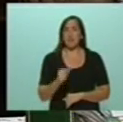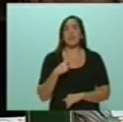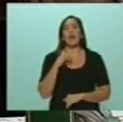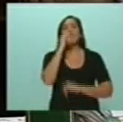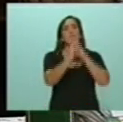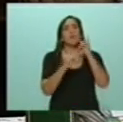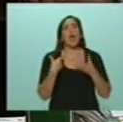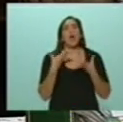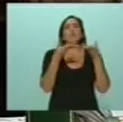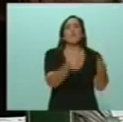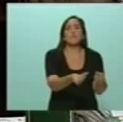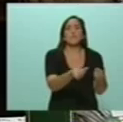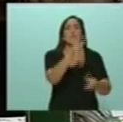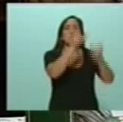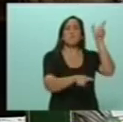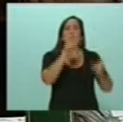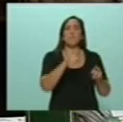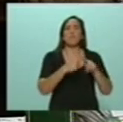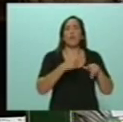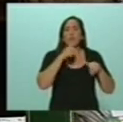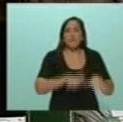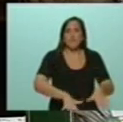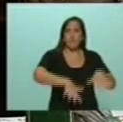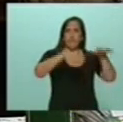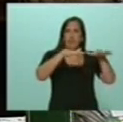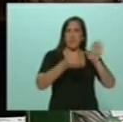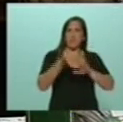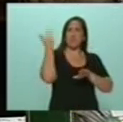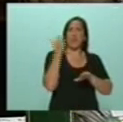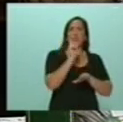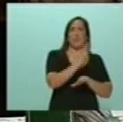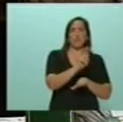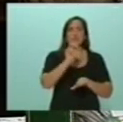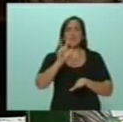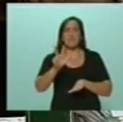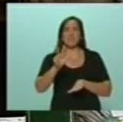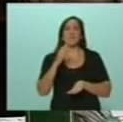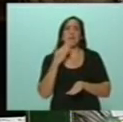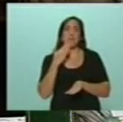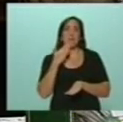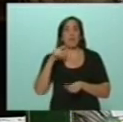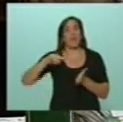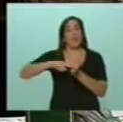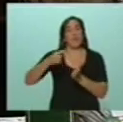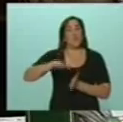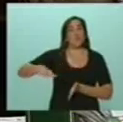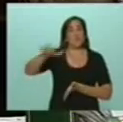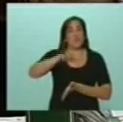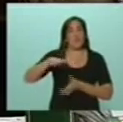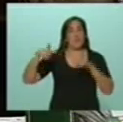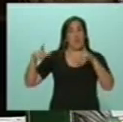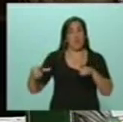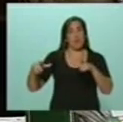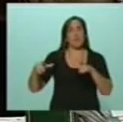habían resultado damnificados por las inundaciones de los días 2 y 3 de abril en la ciudad de Buenos Aires y